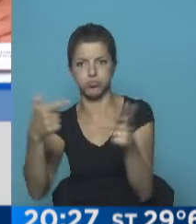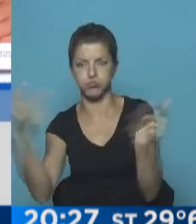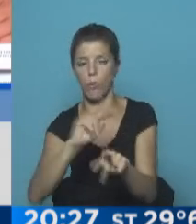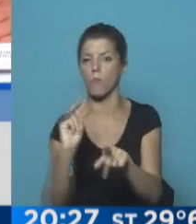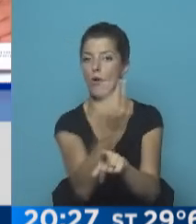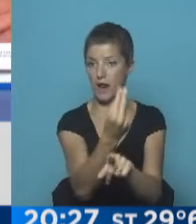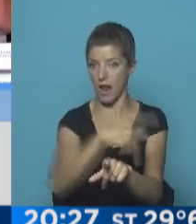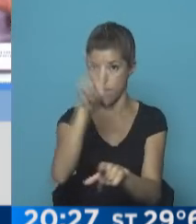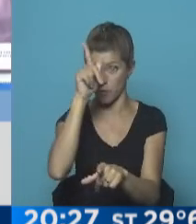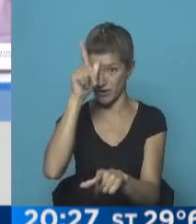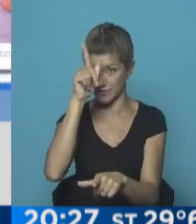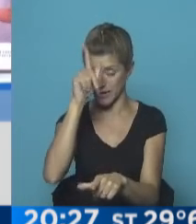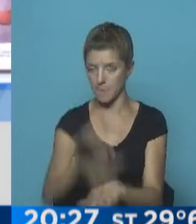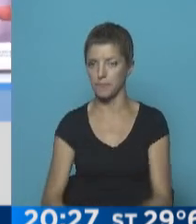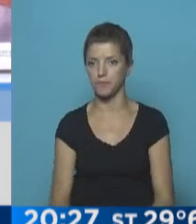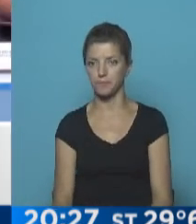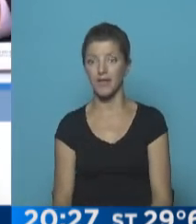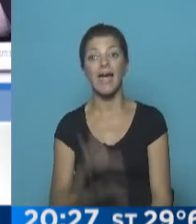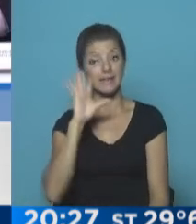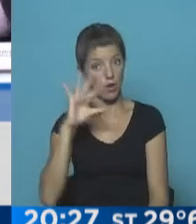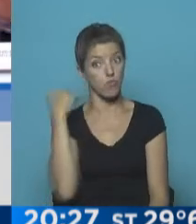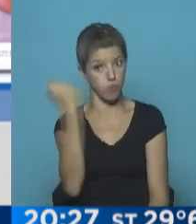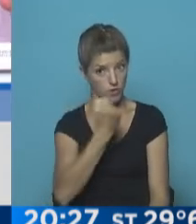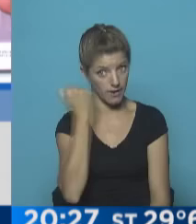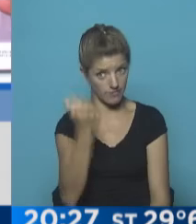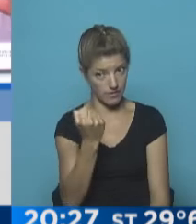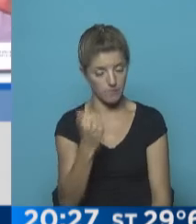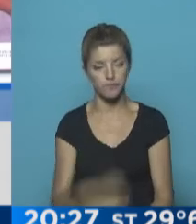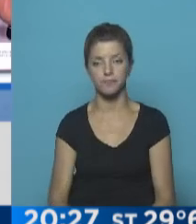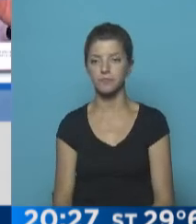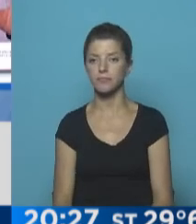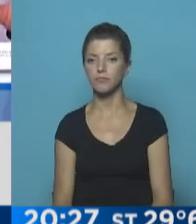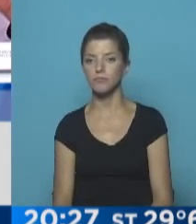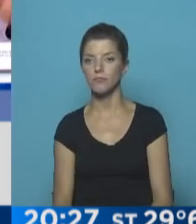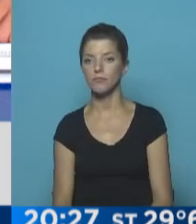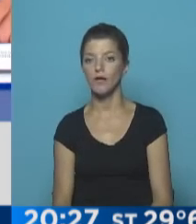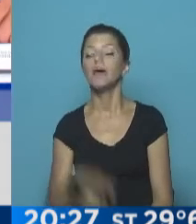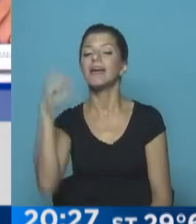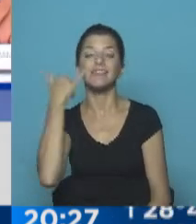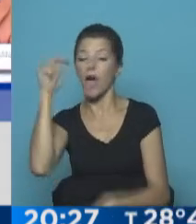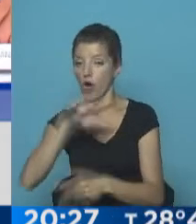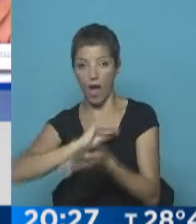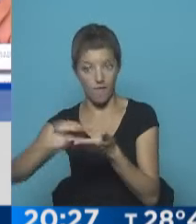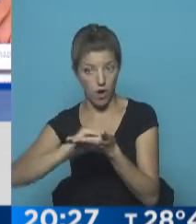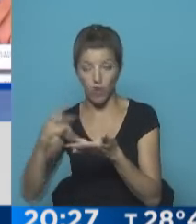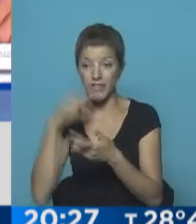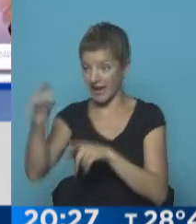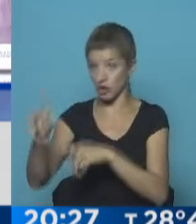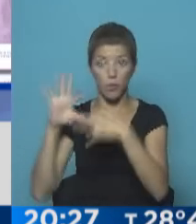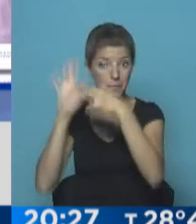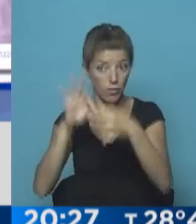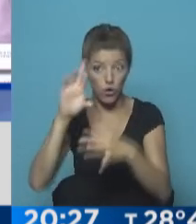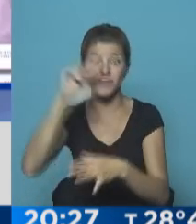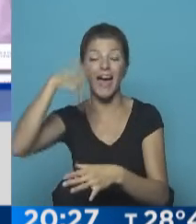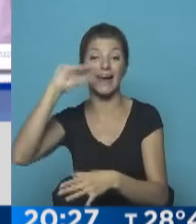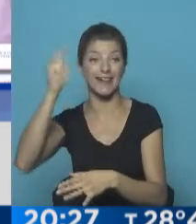un agente de la policía. No es nada menor que ya haya una estrategia sobre este tema de parte de los abogados de los prófugos. Sigo,